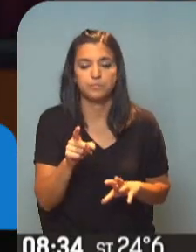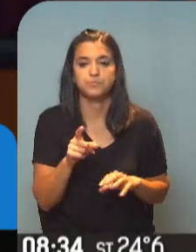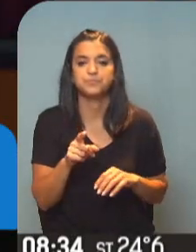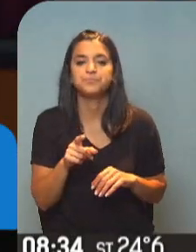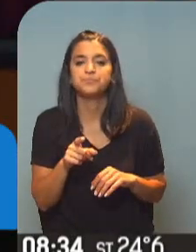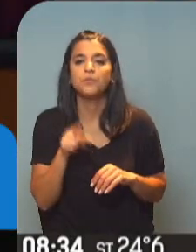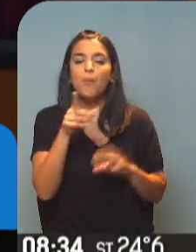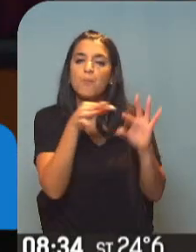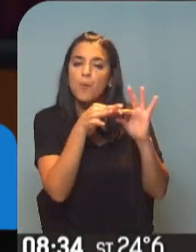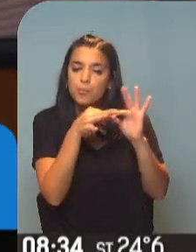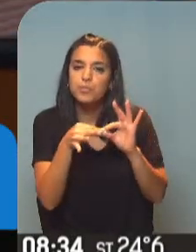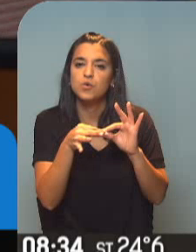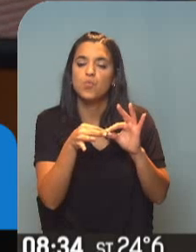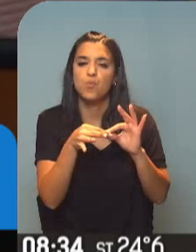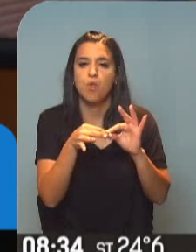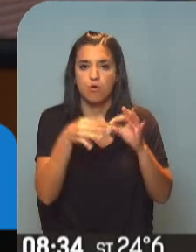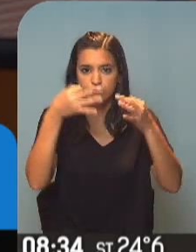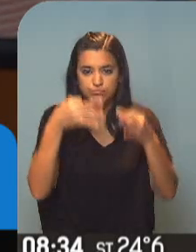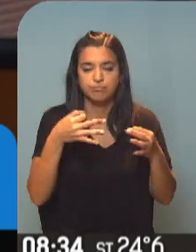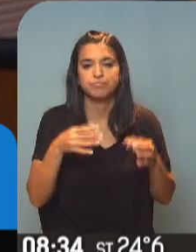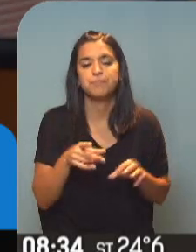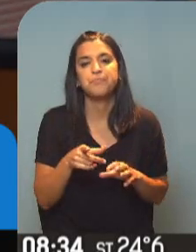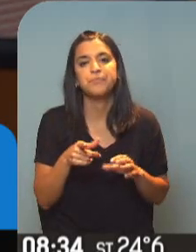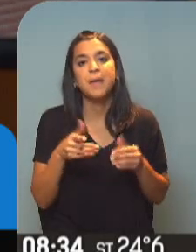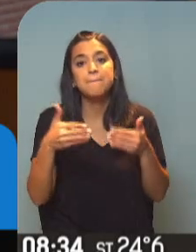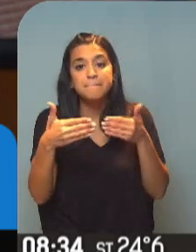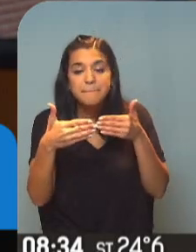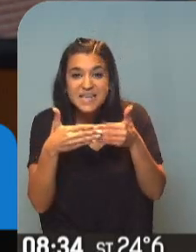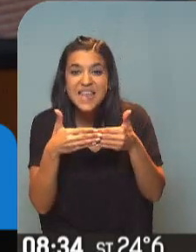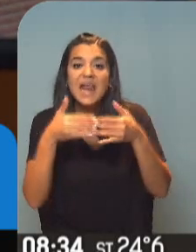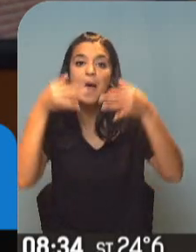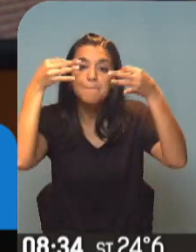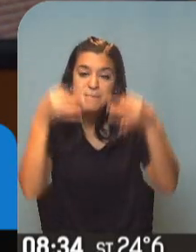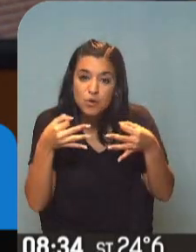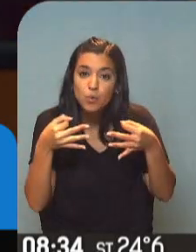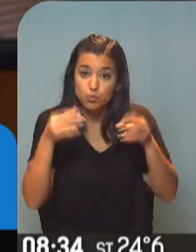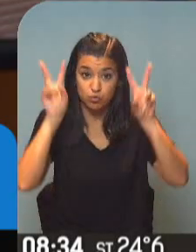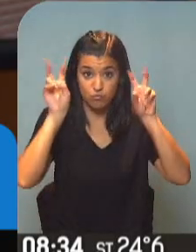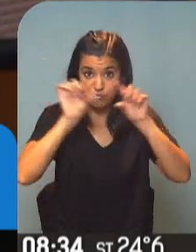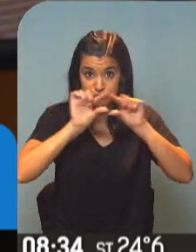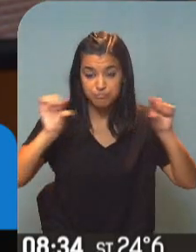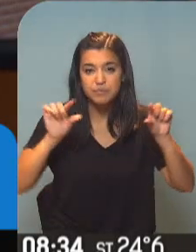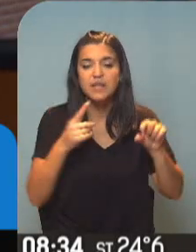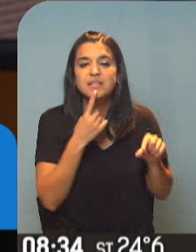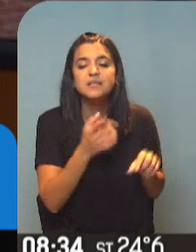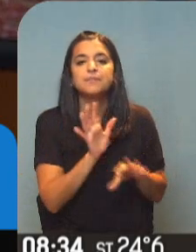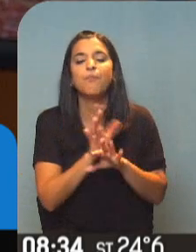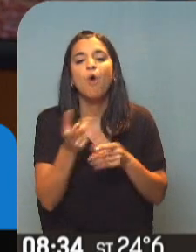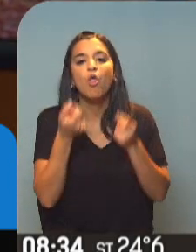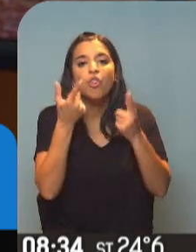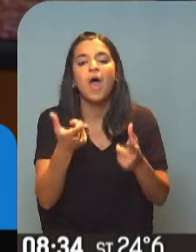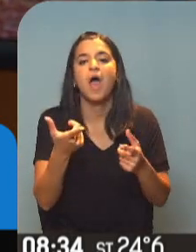en un vínculo lo más cercano posible más cerca más justo se orientó a suministrarle a